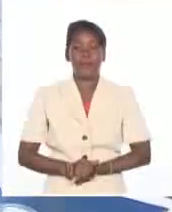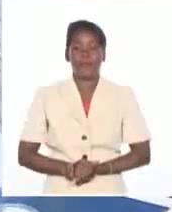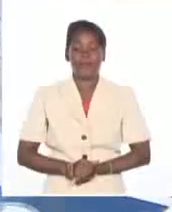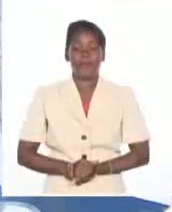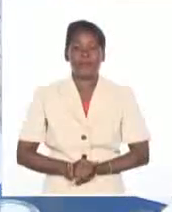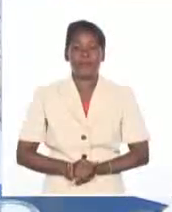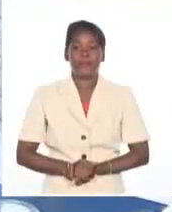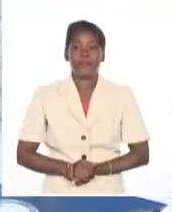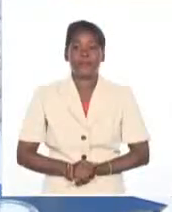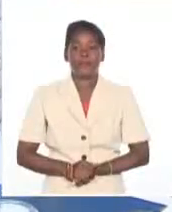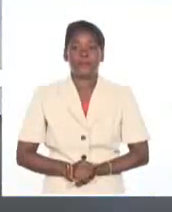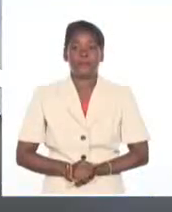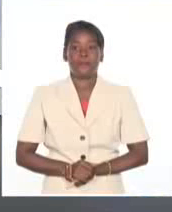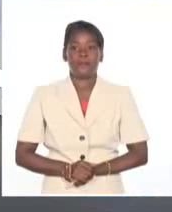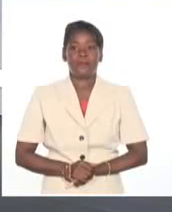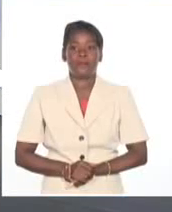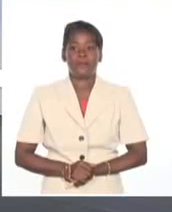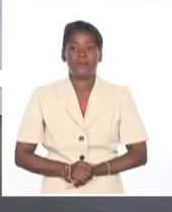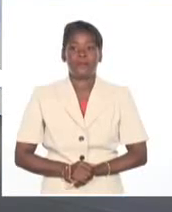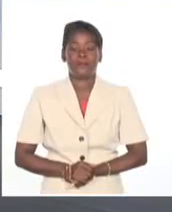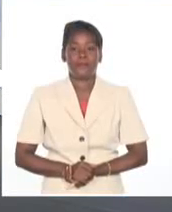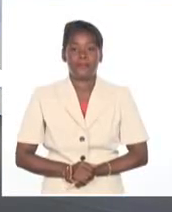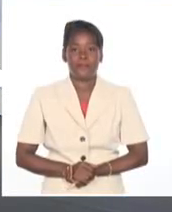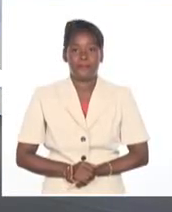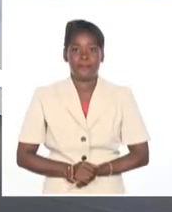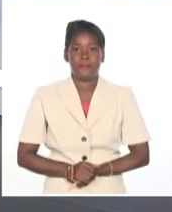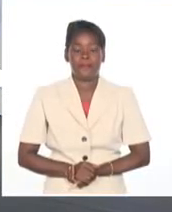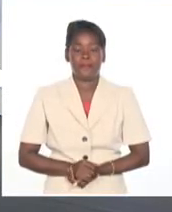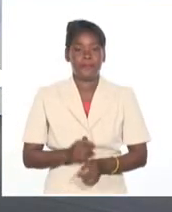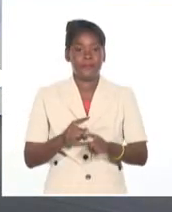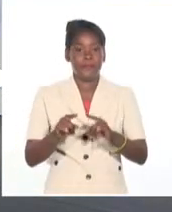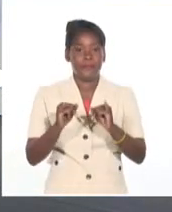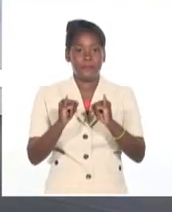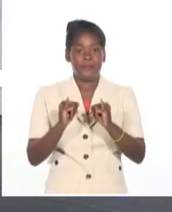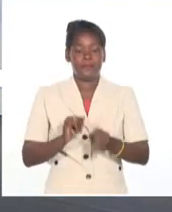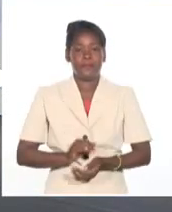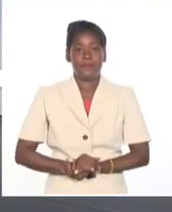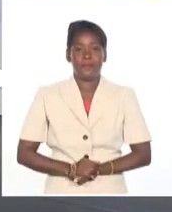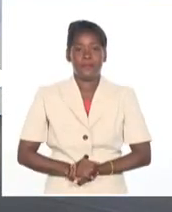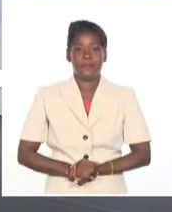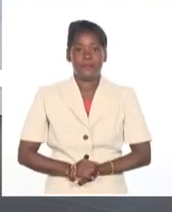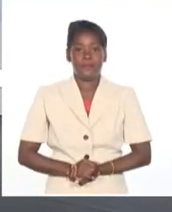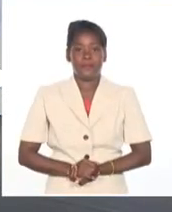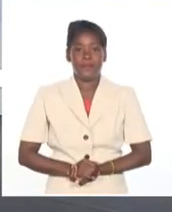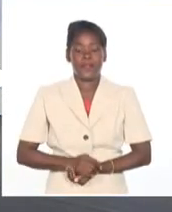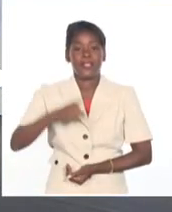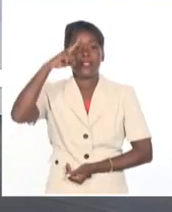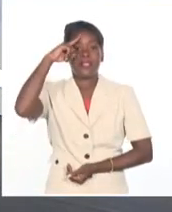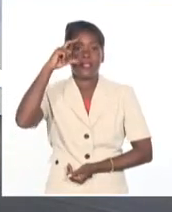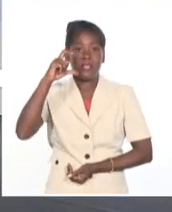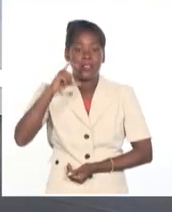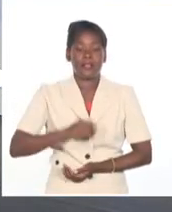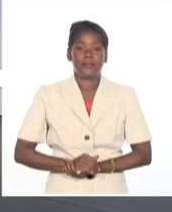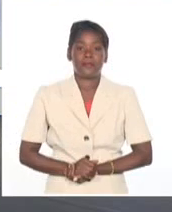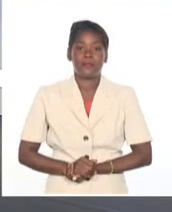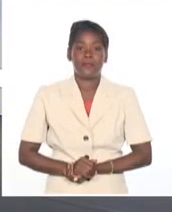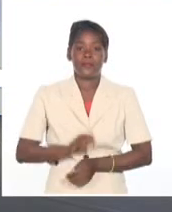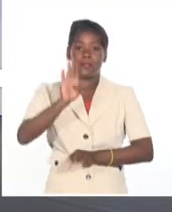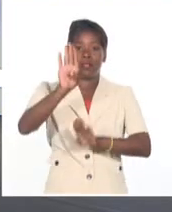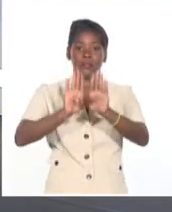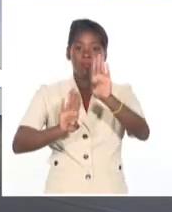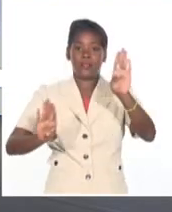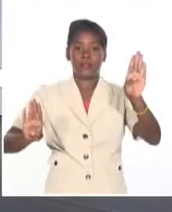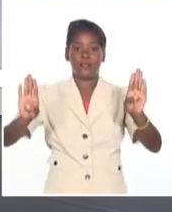Canal Cubano de Noticias. En la Galería Arte de Santa Clara se desarrollan los talleres de verano con niños